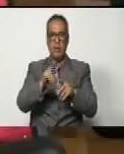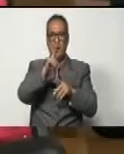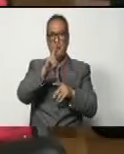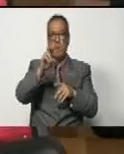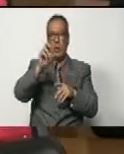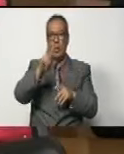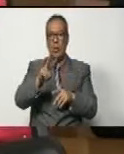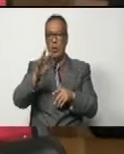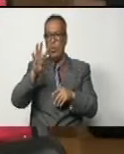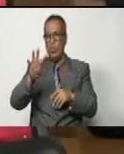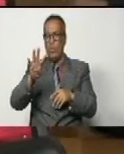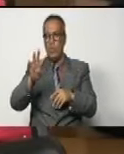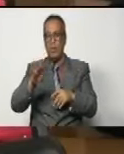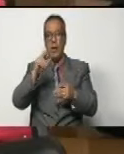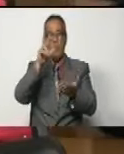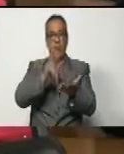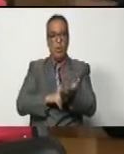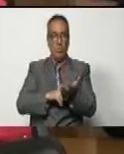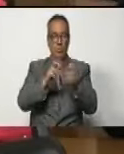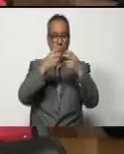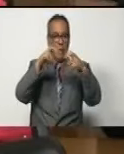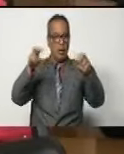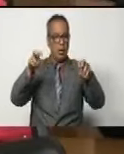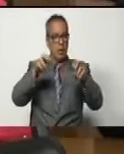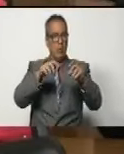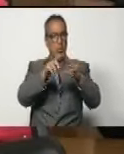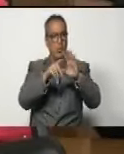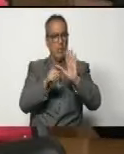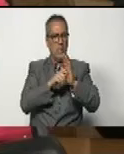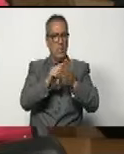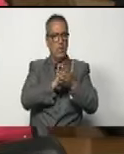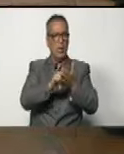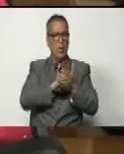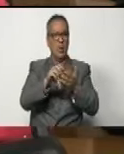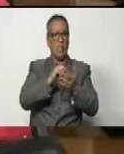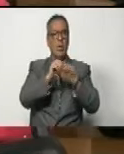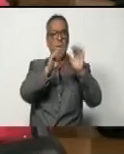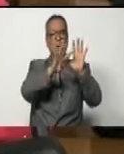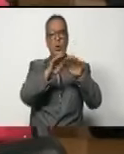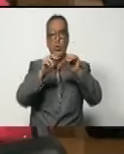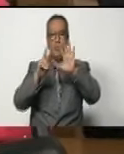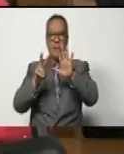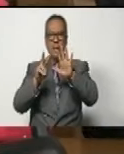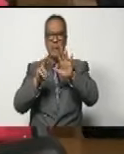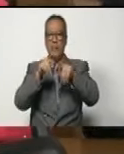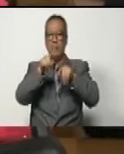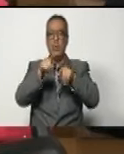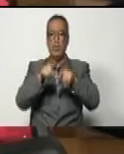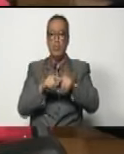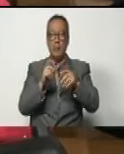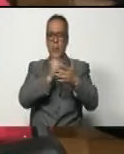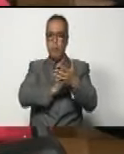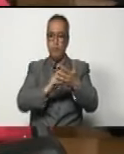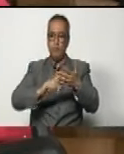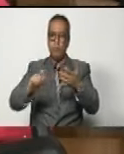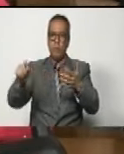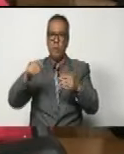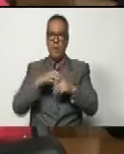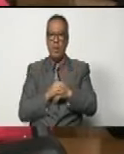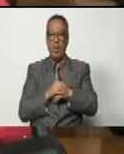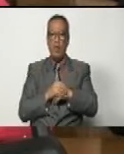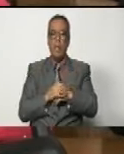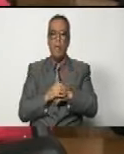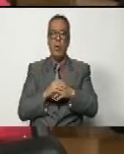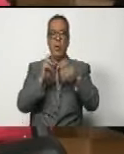Ducentésimo vigésimo cuarto. Se sugiere aprobar sin modificación la denominación del epígrafe del artículo 97, el cual queda redactado en los siguientes